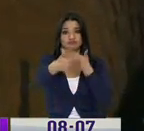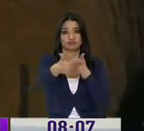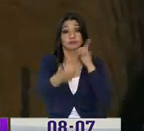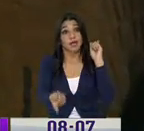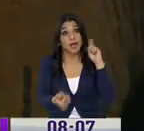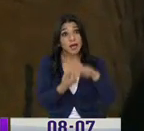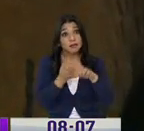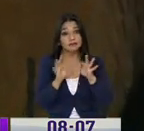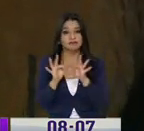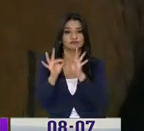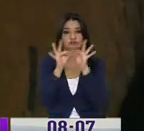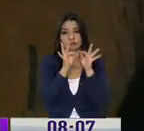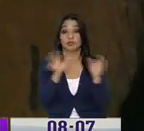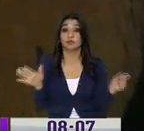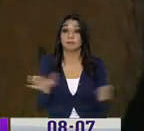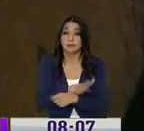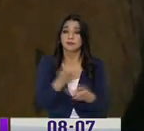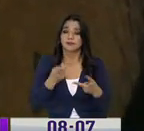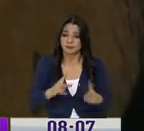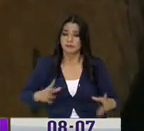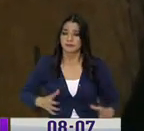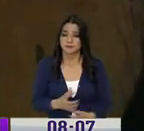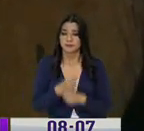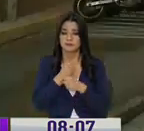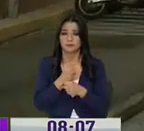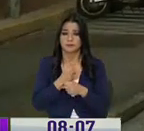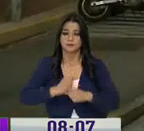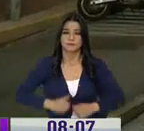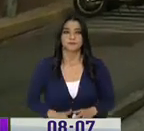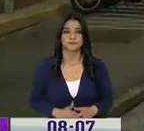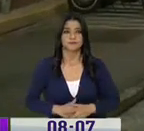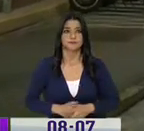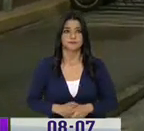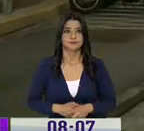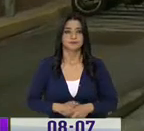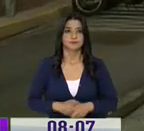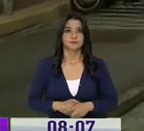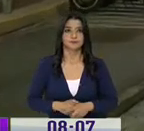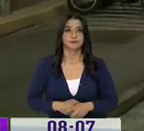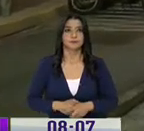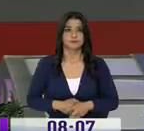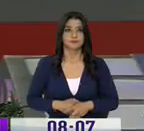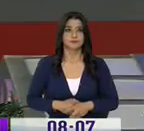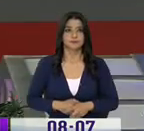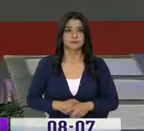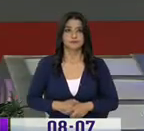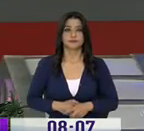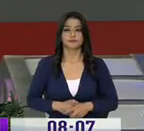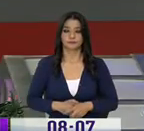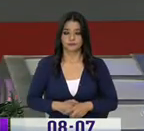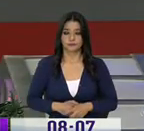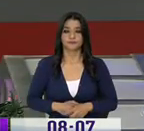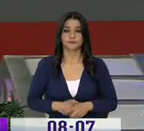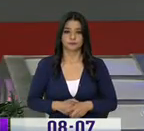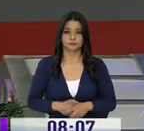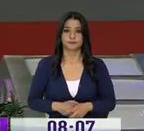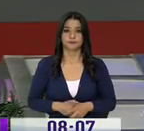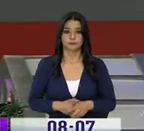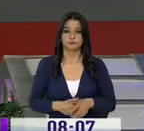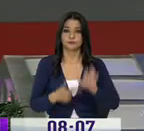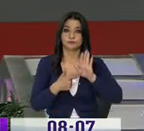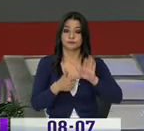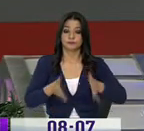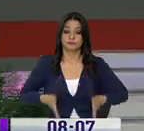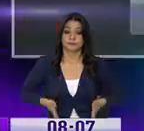haya la reparación pertinente y garantizar la movilidad. Informó Marilyn Jaramillo. Evidentemente es una